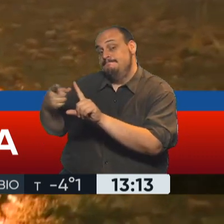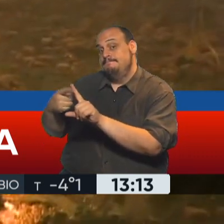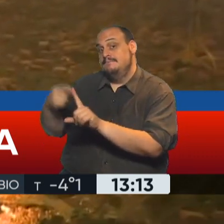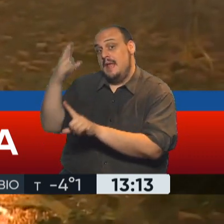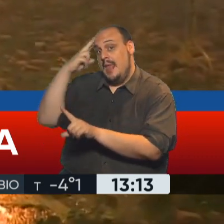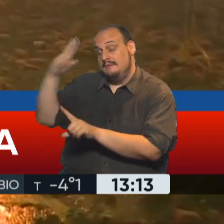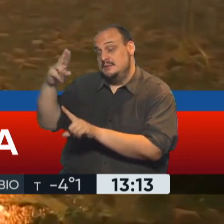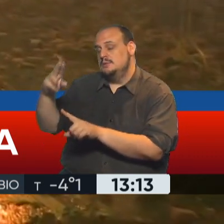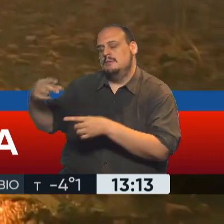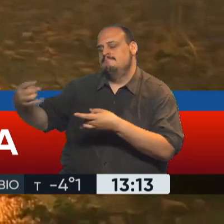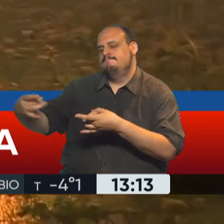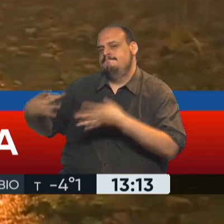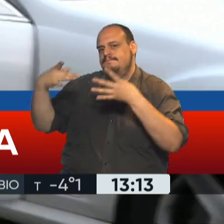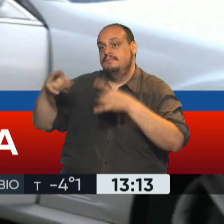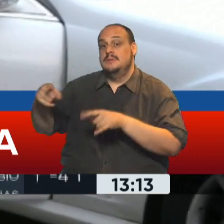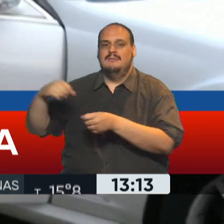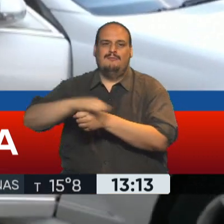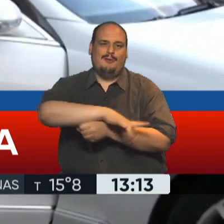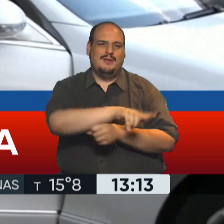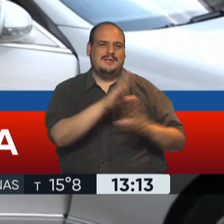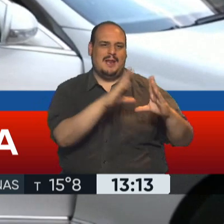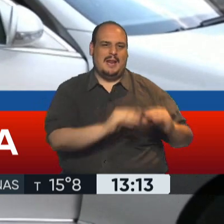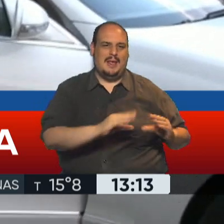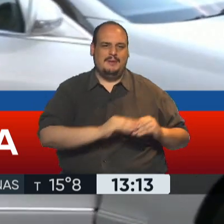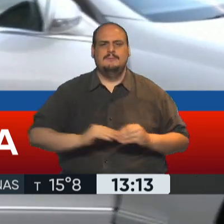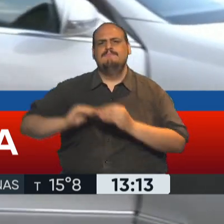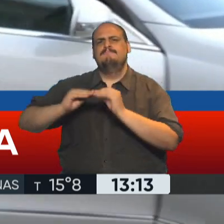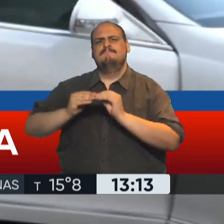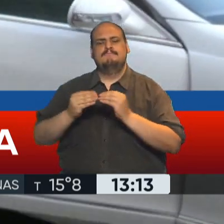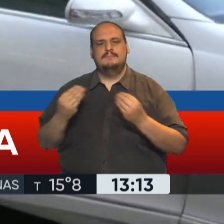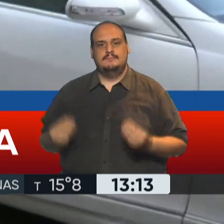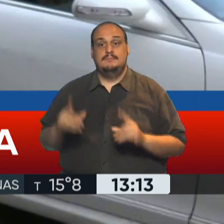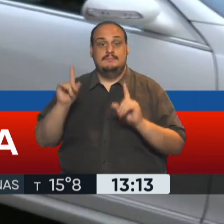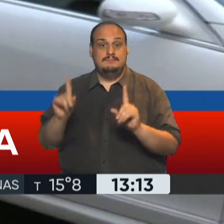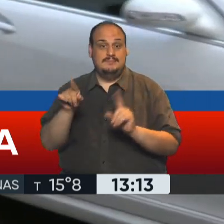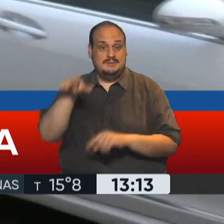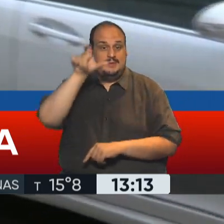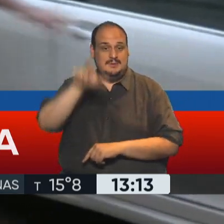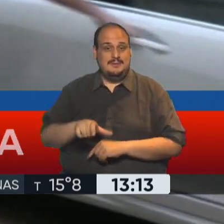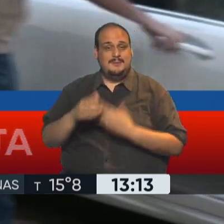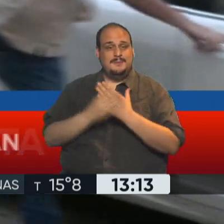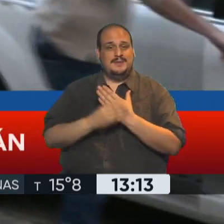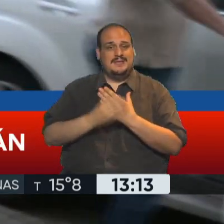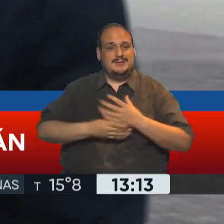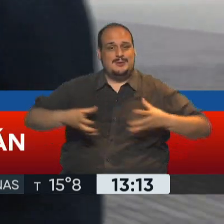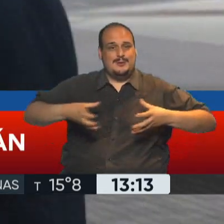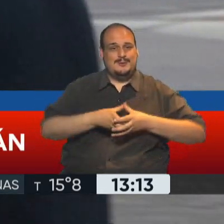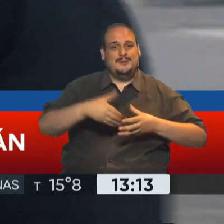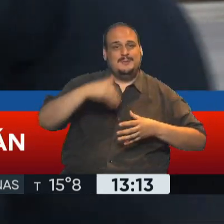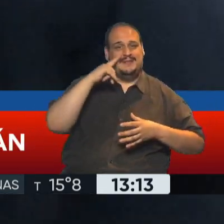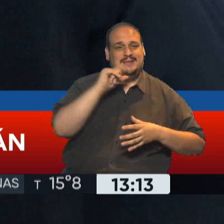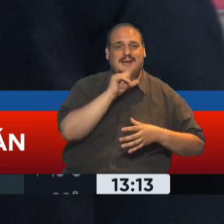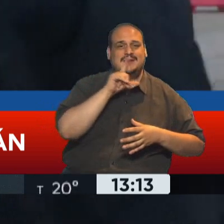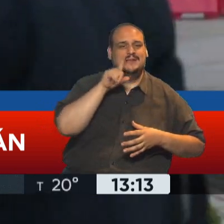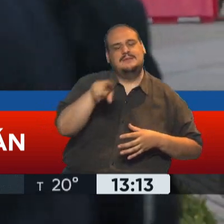con influencia histórica sobre el Líbano. El conflicto se inició por las declaraciones críticas de un ministro del gabinete de Mikati,